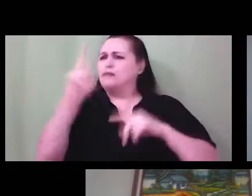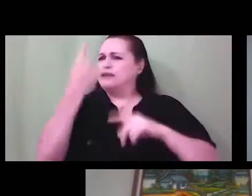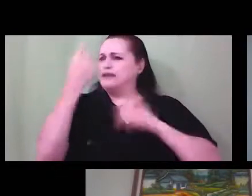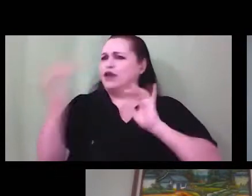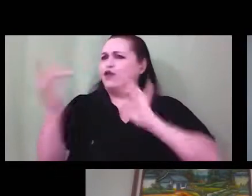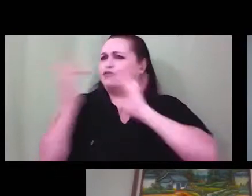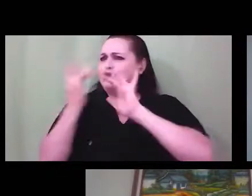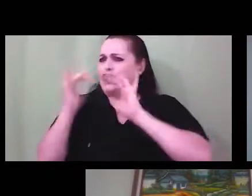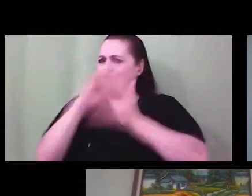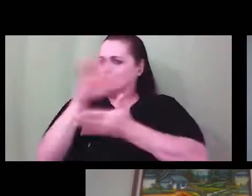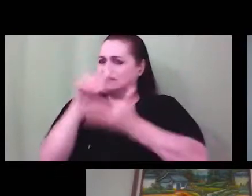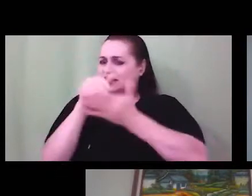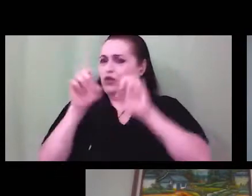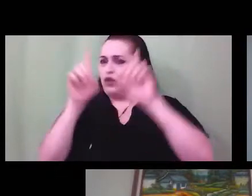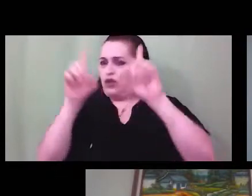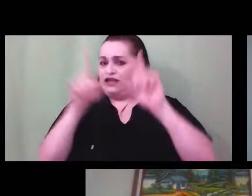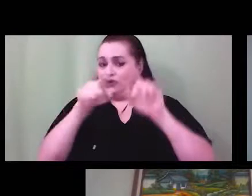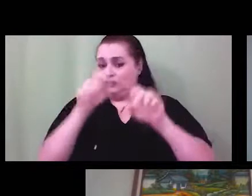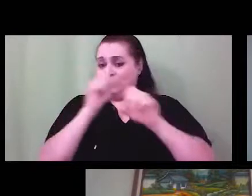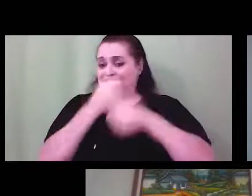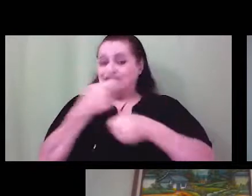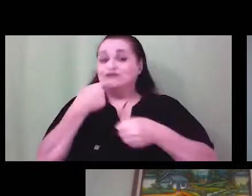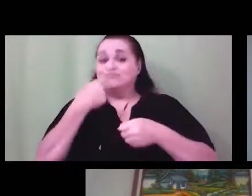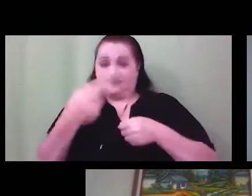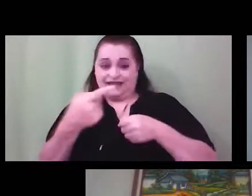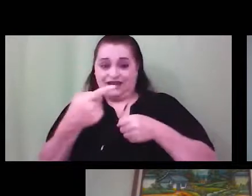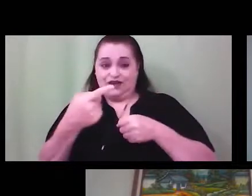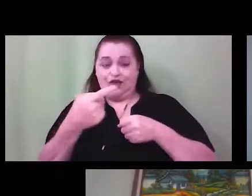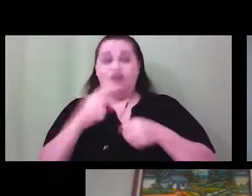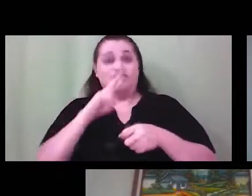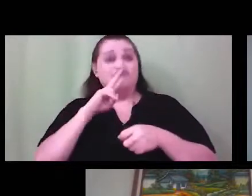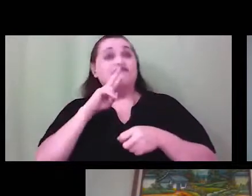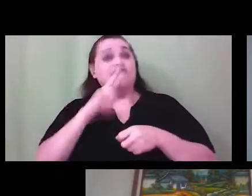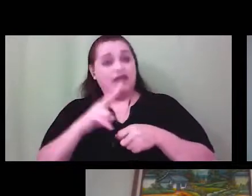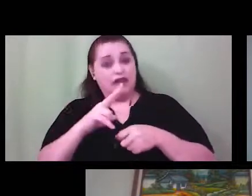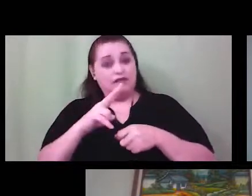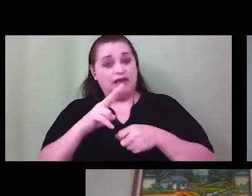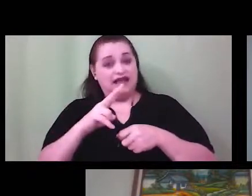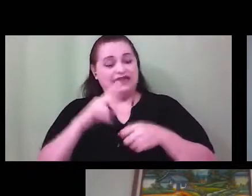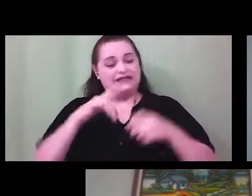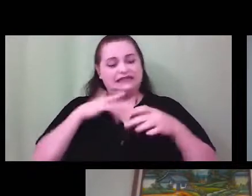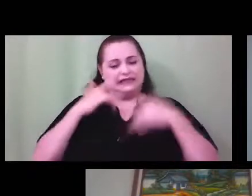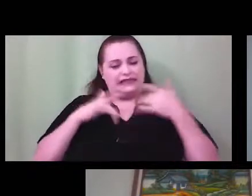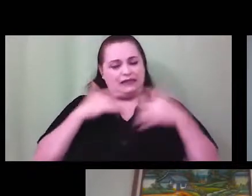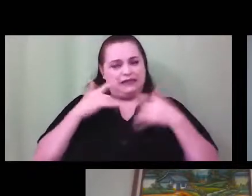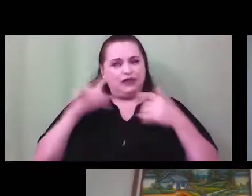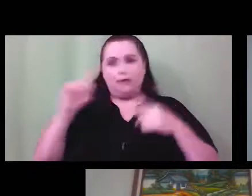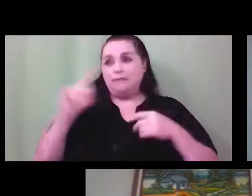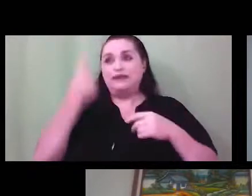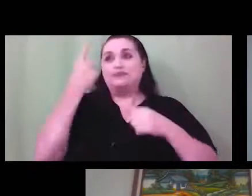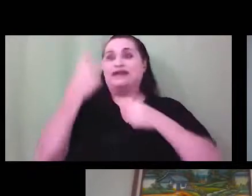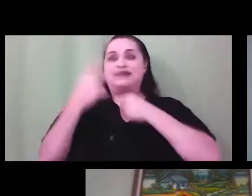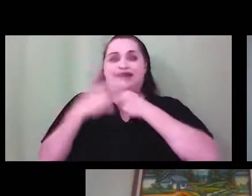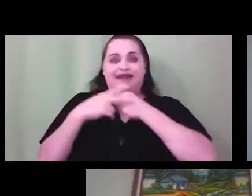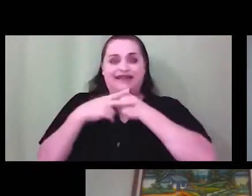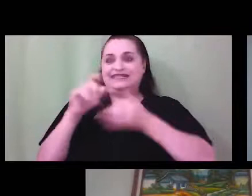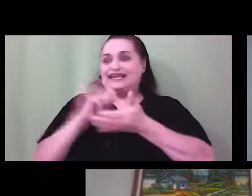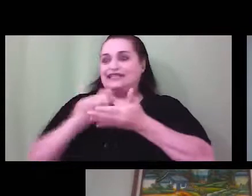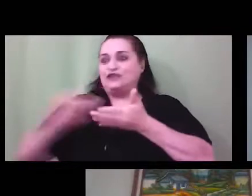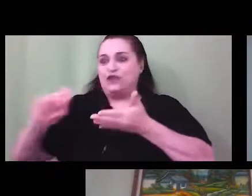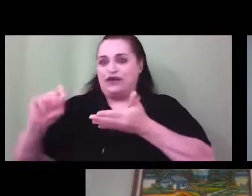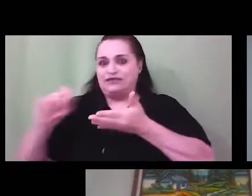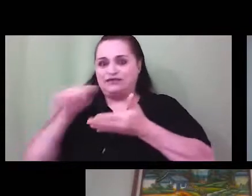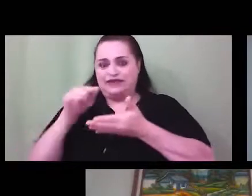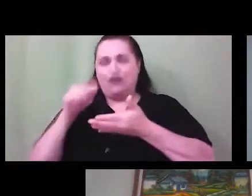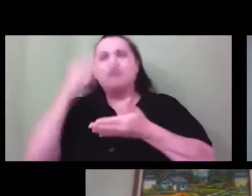centros educativos? Ahora que hiciste la mención de que realmente era el sentimiento de que era como la primera vez que estaba escolarizado. ¿Por